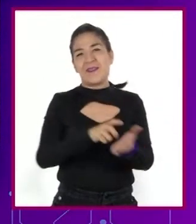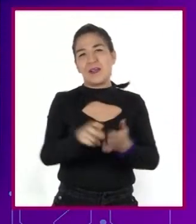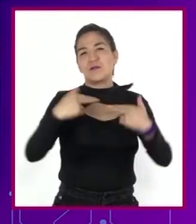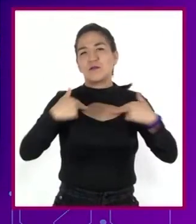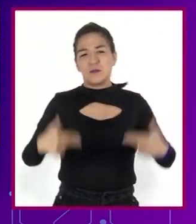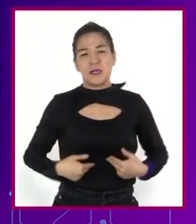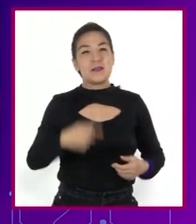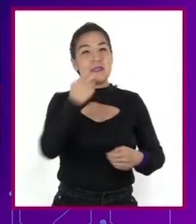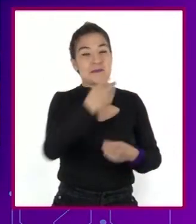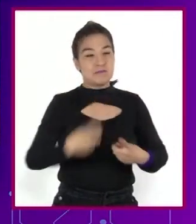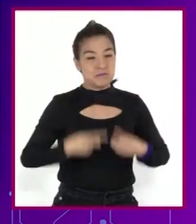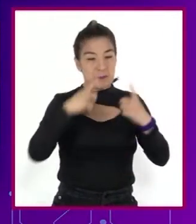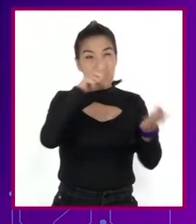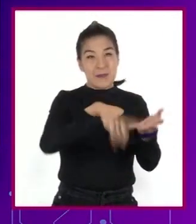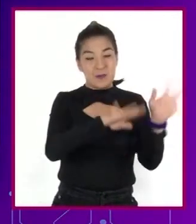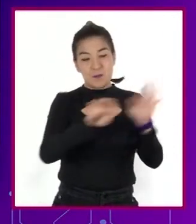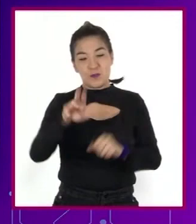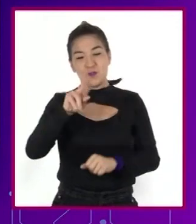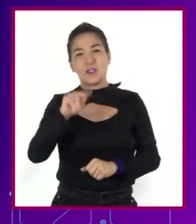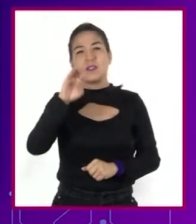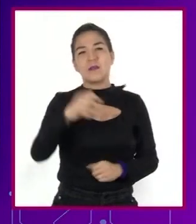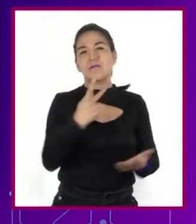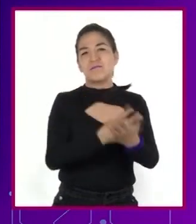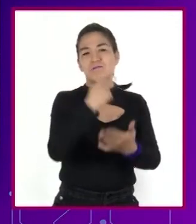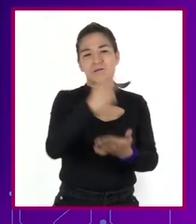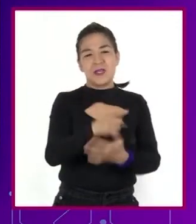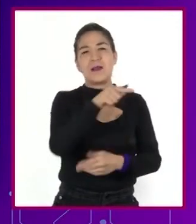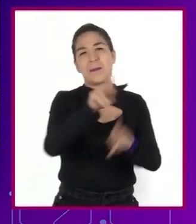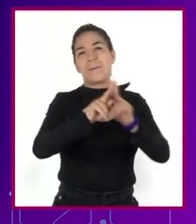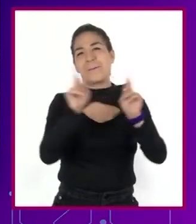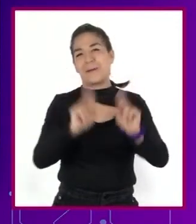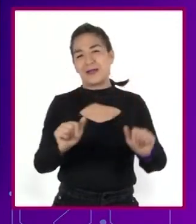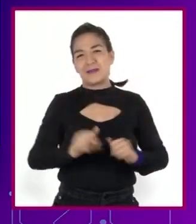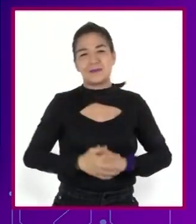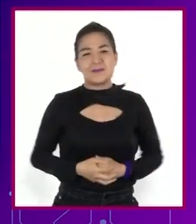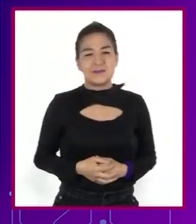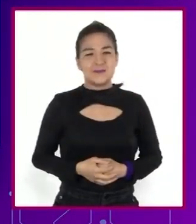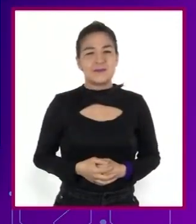en 1989 el Premio Nobel de la Paz.